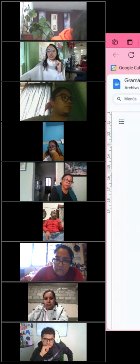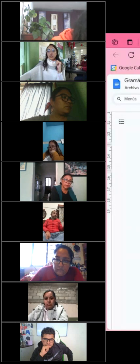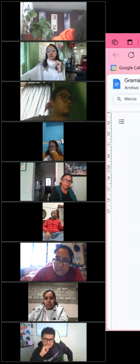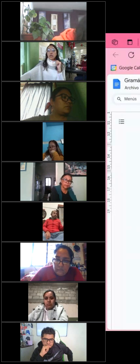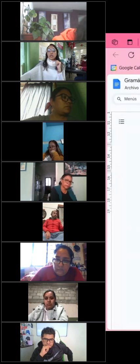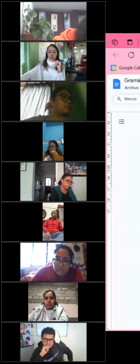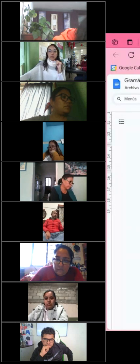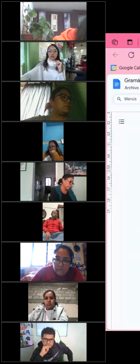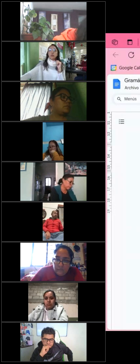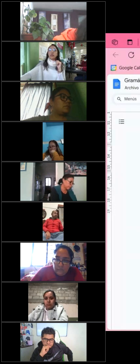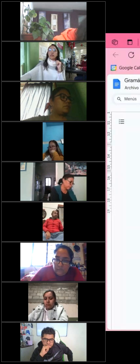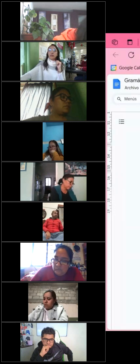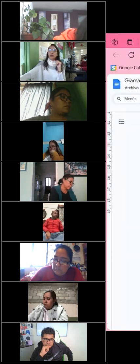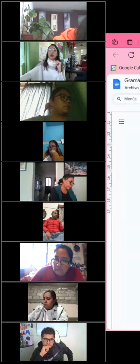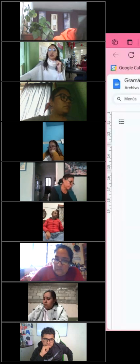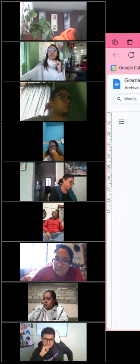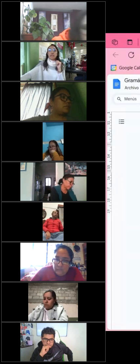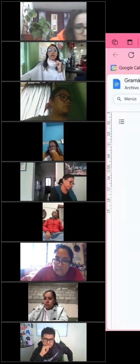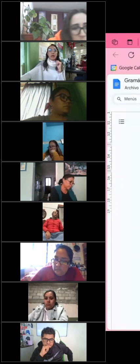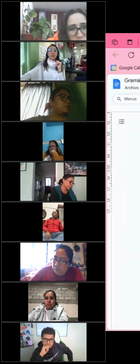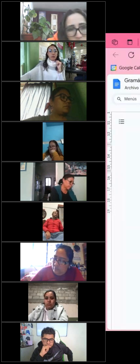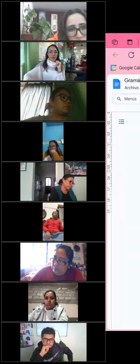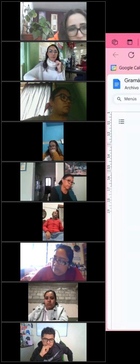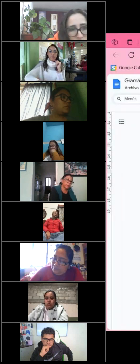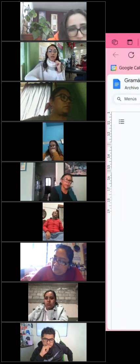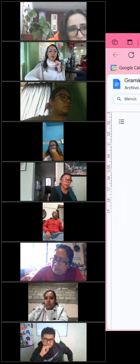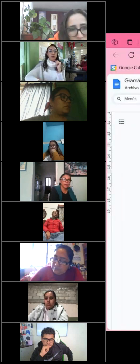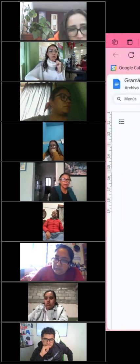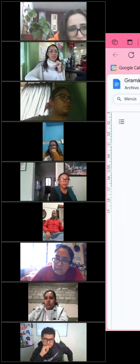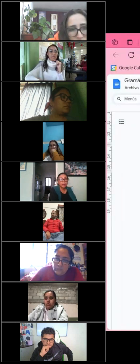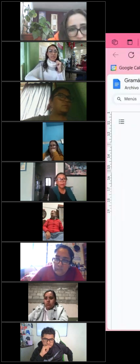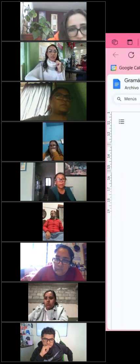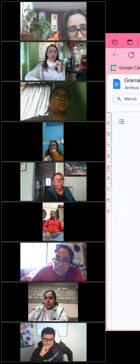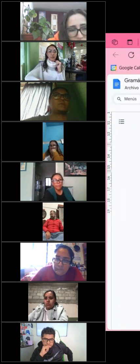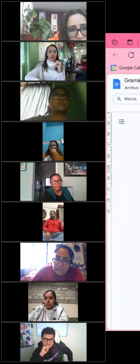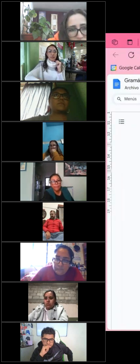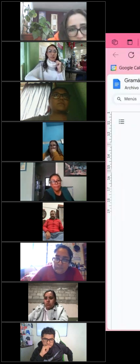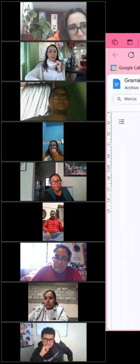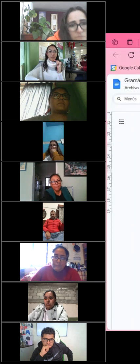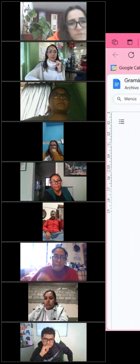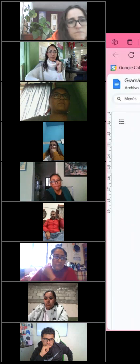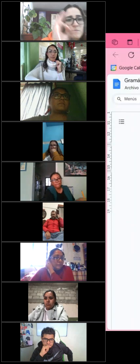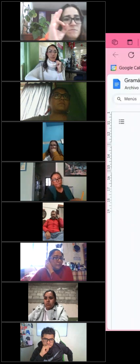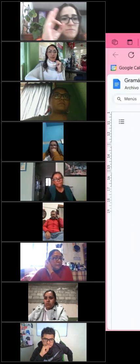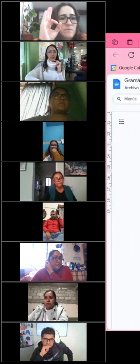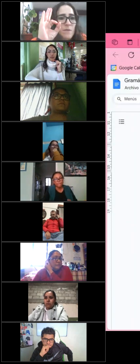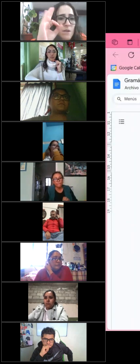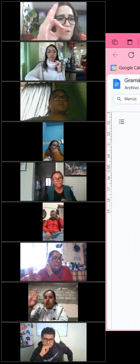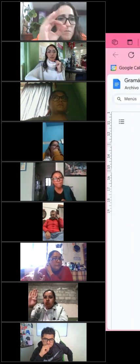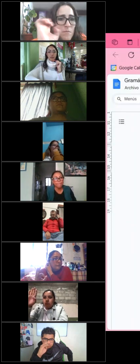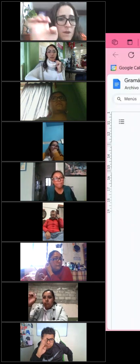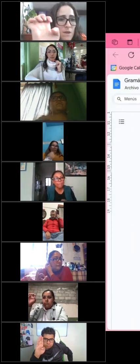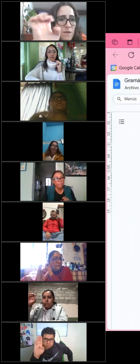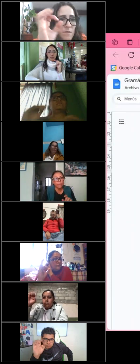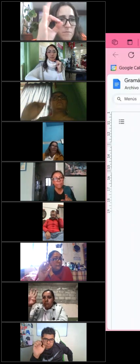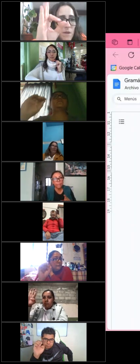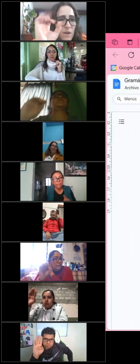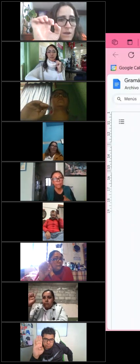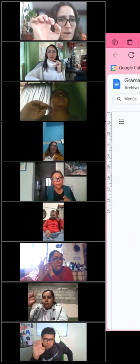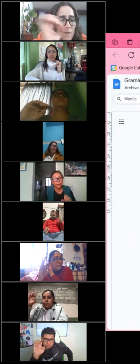son deletreos rápidos. Por ejemplo, la seña bebé. Ayúdenme con el deletreo de la palabra bebé.